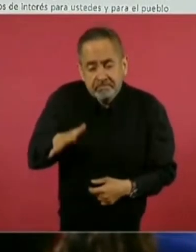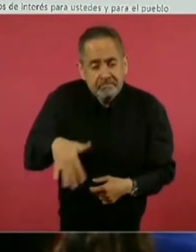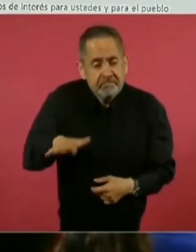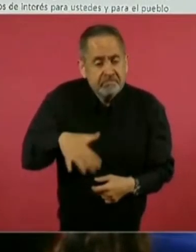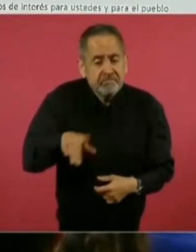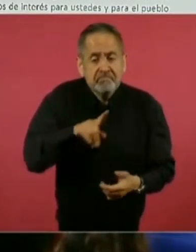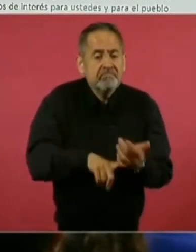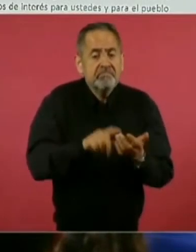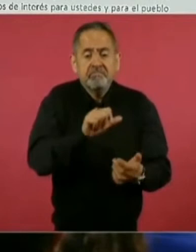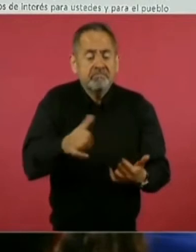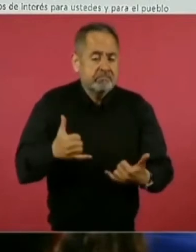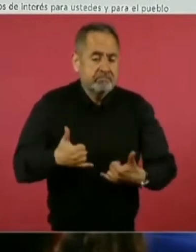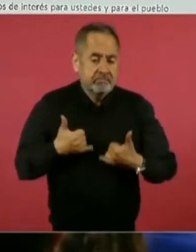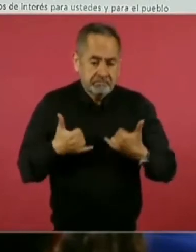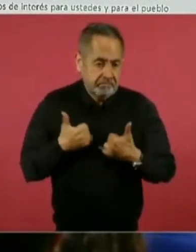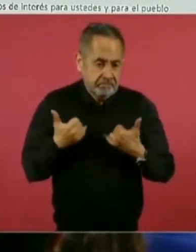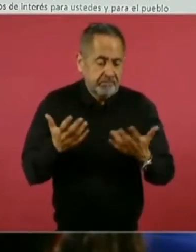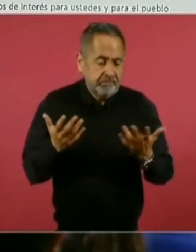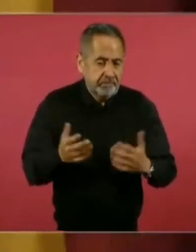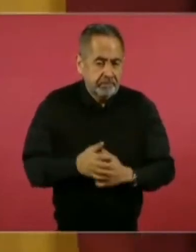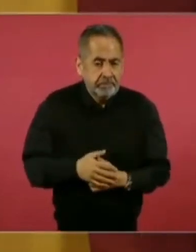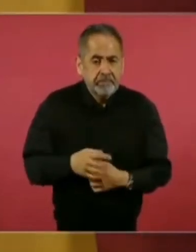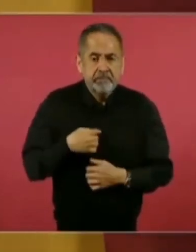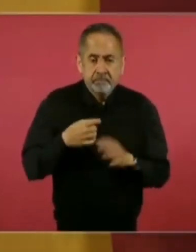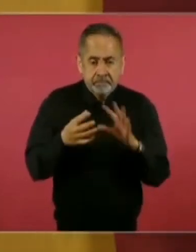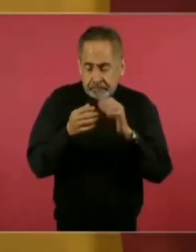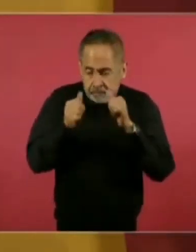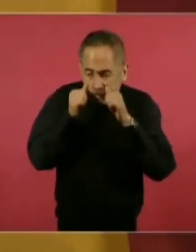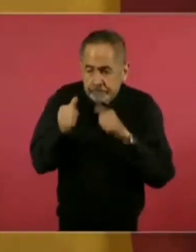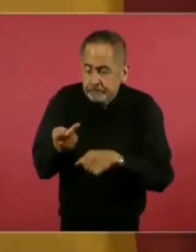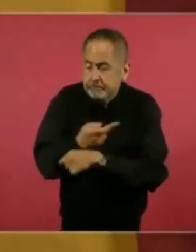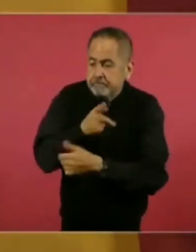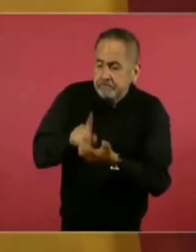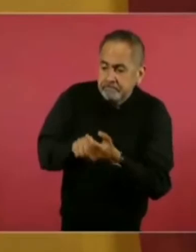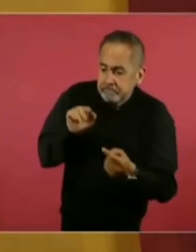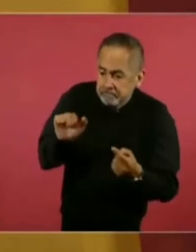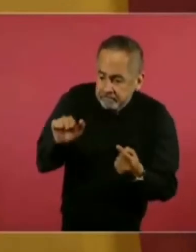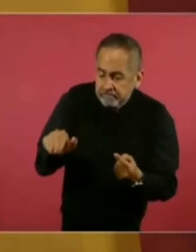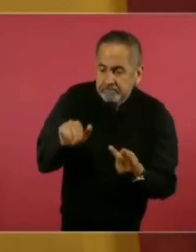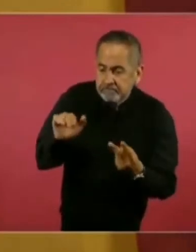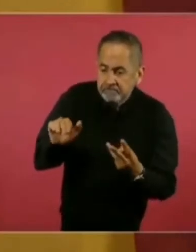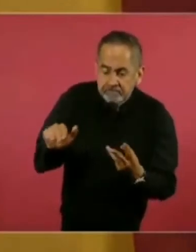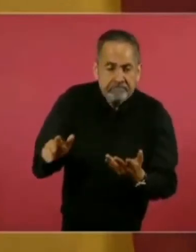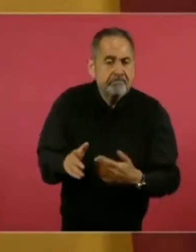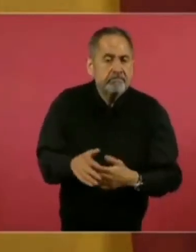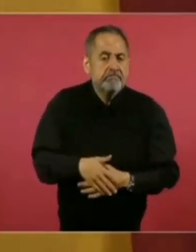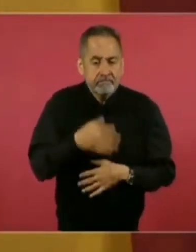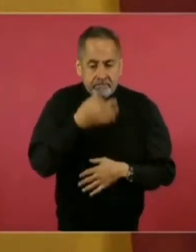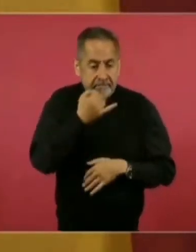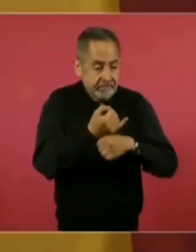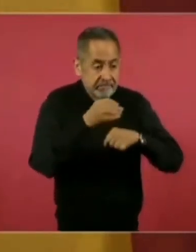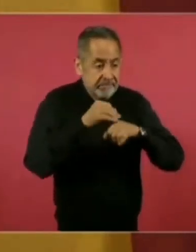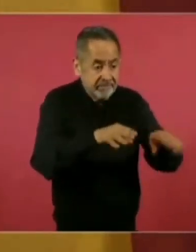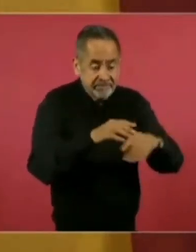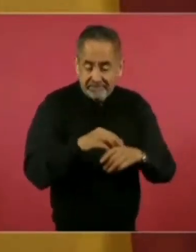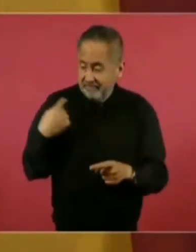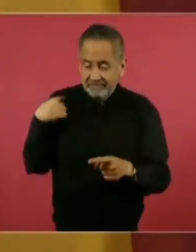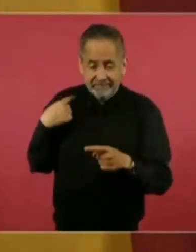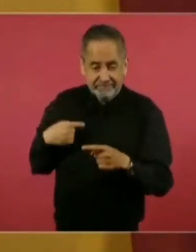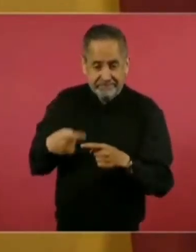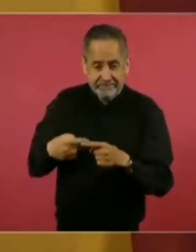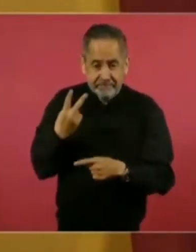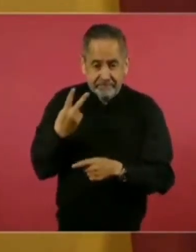tarea a la que he dado mucha atención. Por ejemplo, Les informo que en los últimos 2